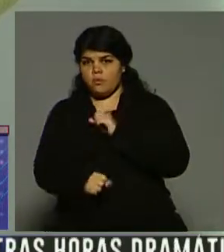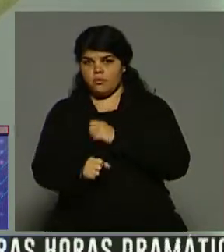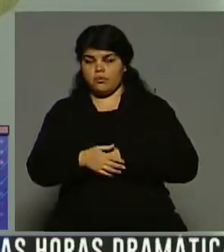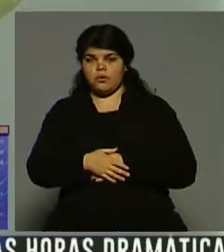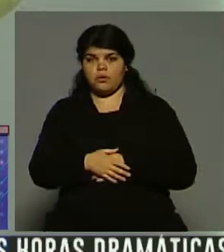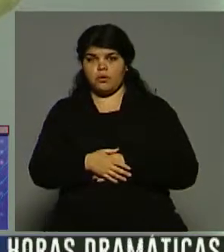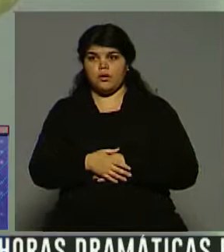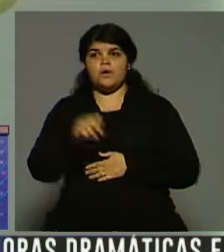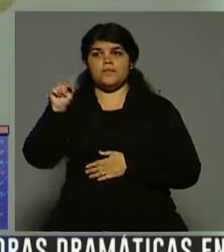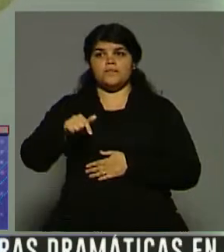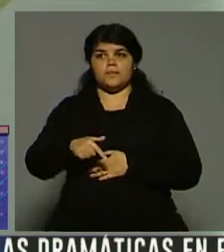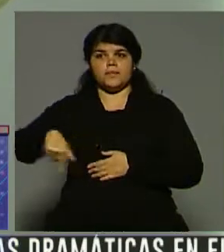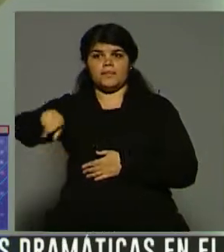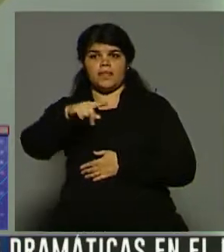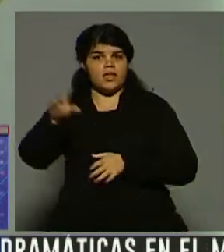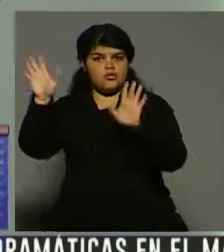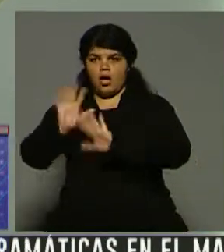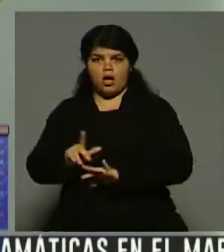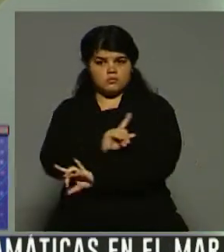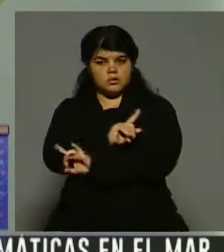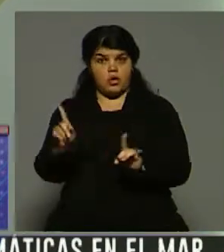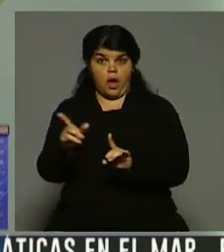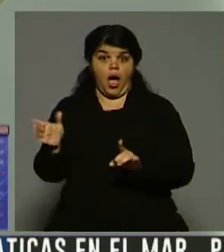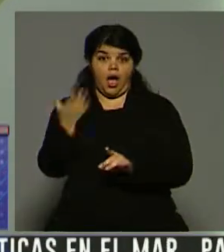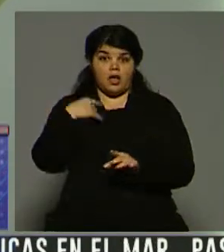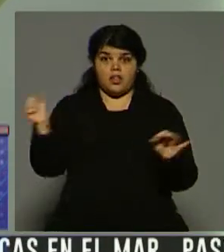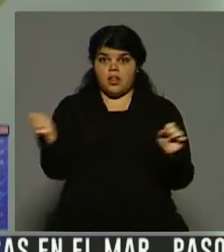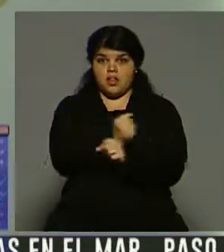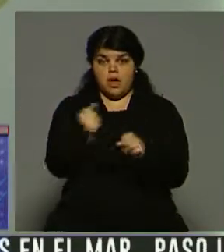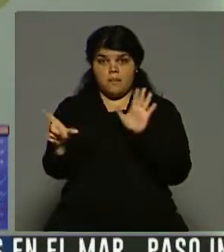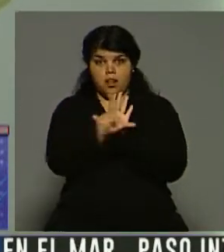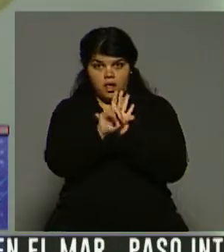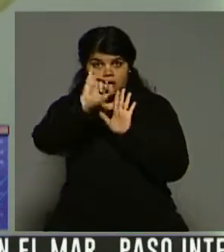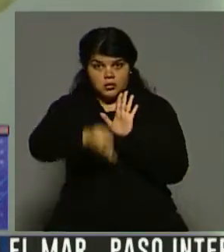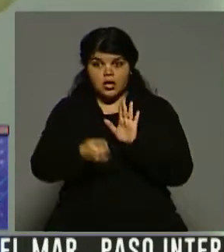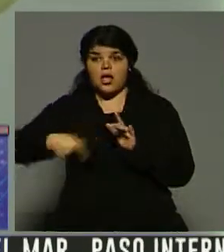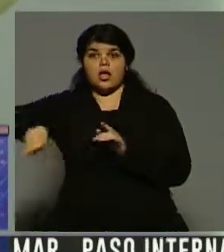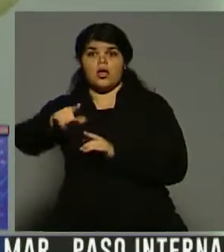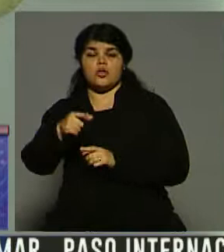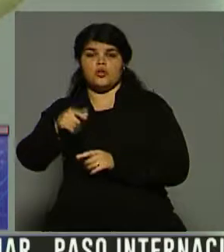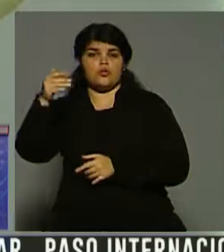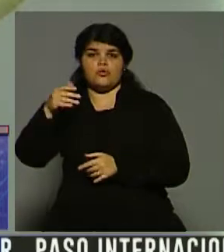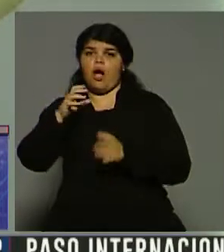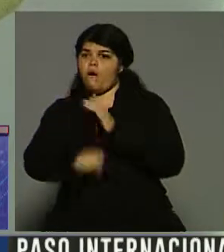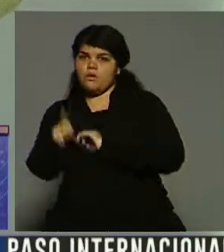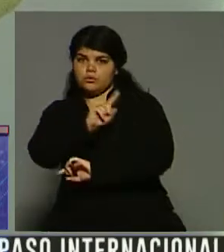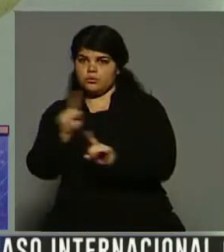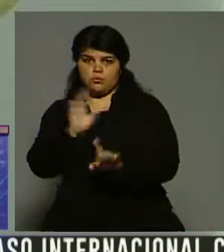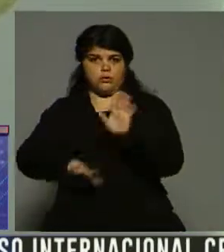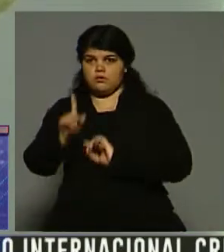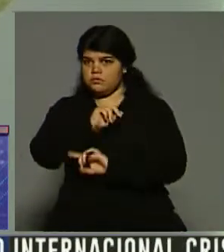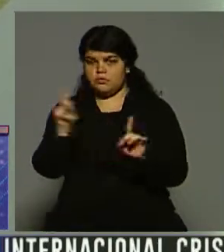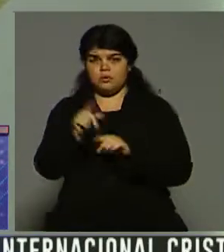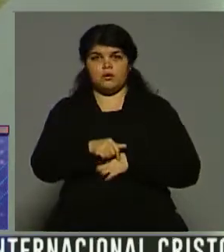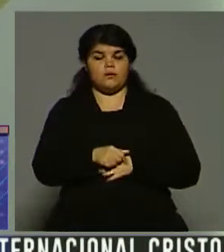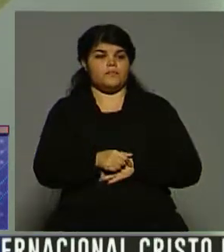no van a estar haciendo la práctica en caso de que se apruebe la ley. Lo cierto es que, obviamente, desde el gremio salieron a hablar del tema. Así es,